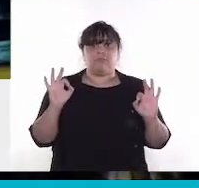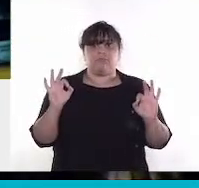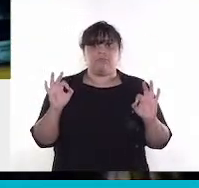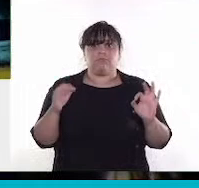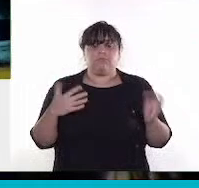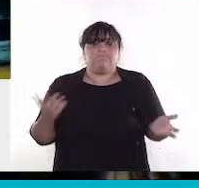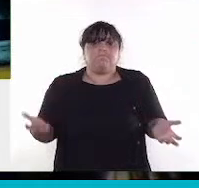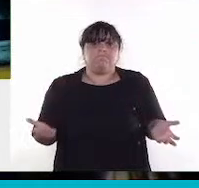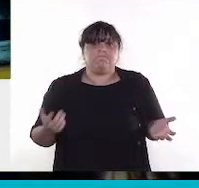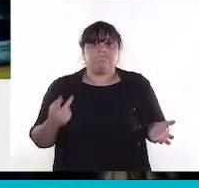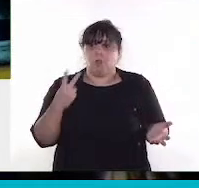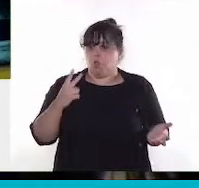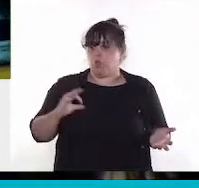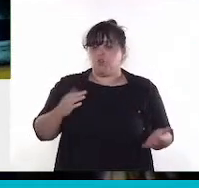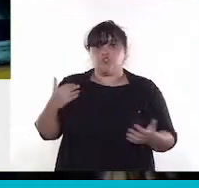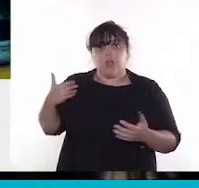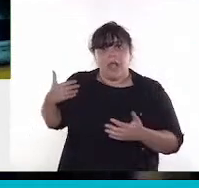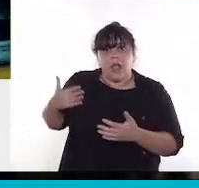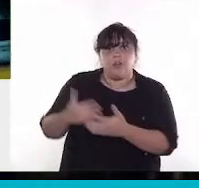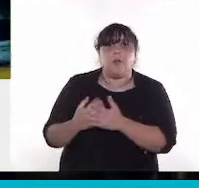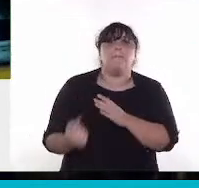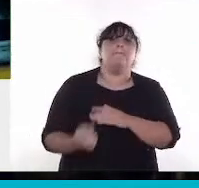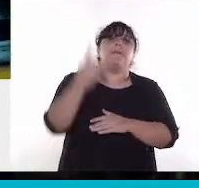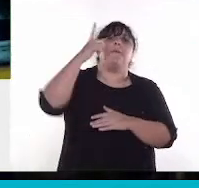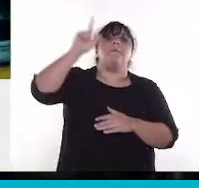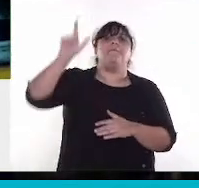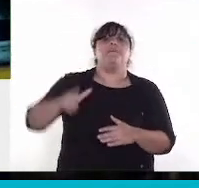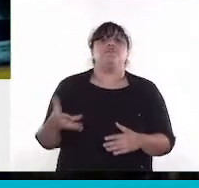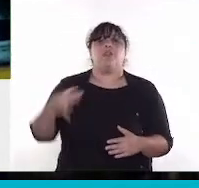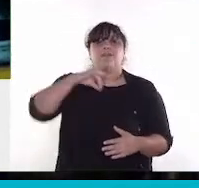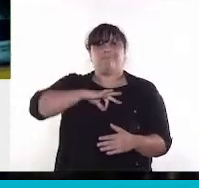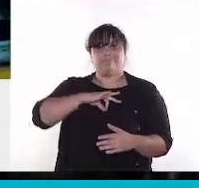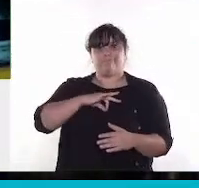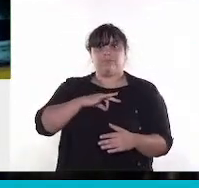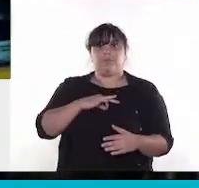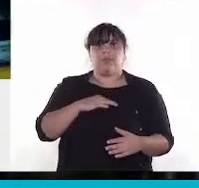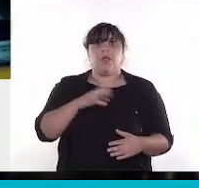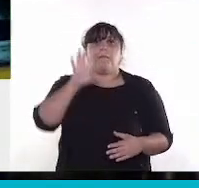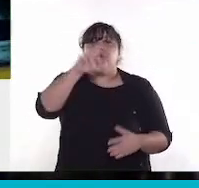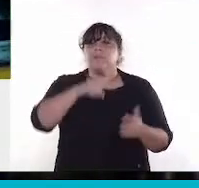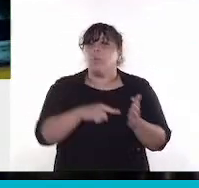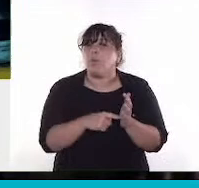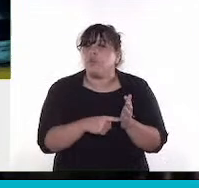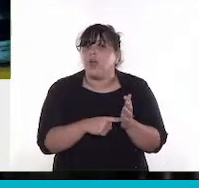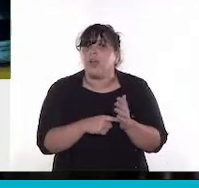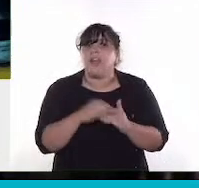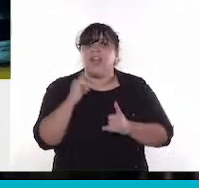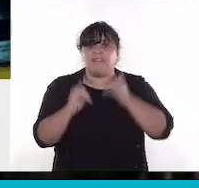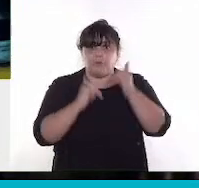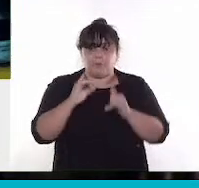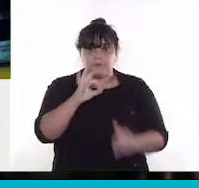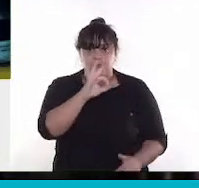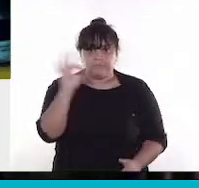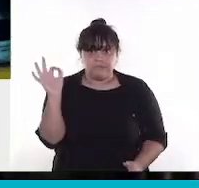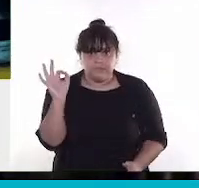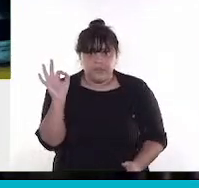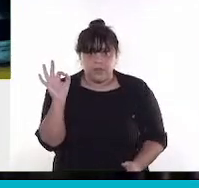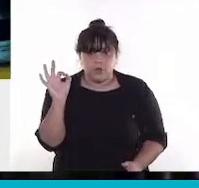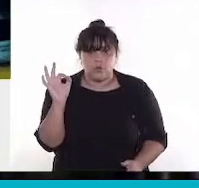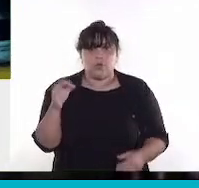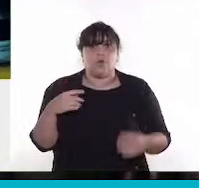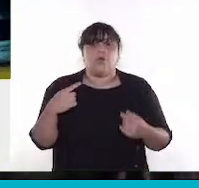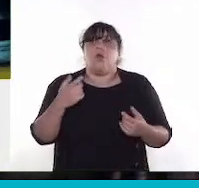A 2 años del primer caso de COVID en el país, la provincia de Buenos Aires no cuenta con información sistematizada, confiable y